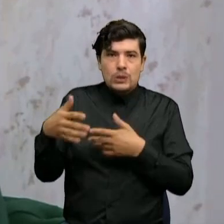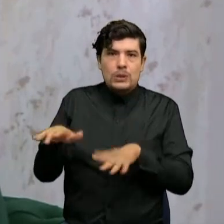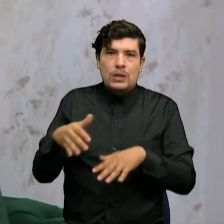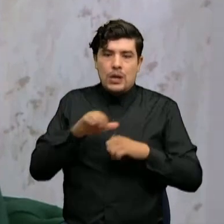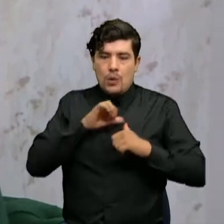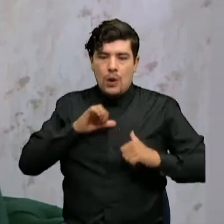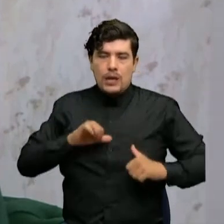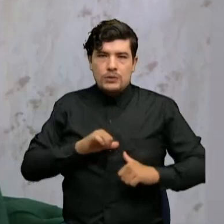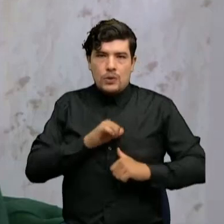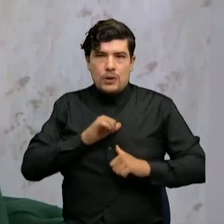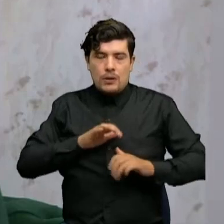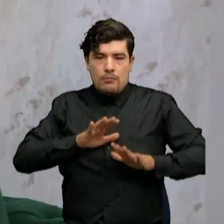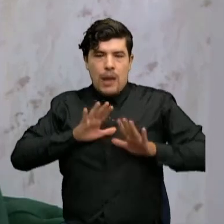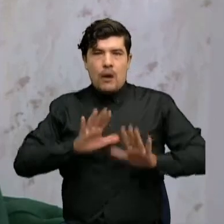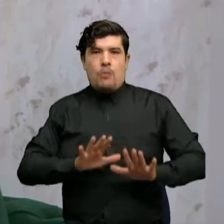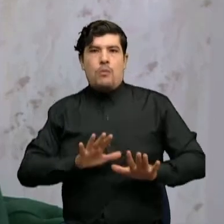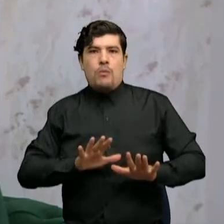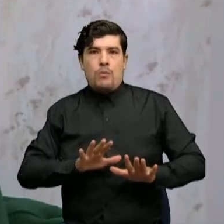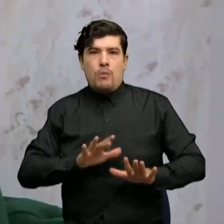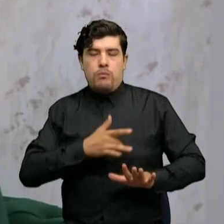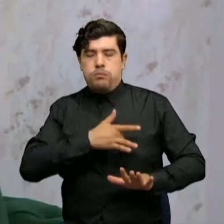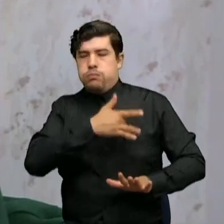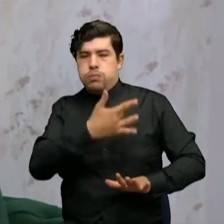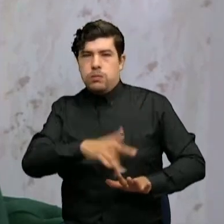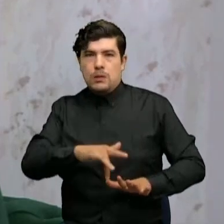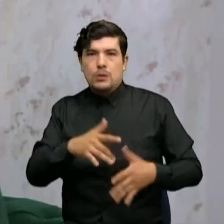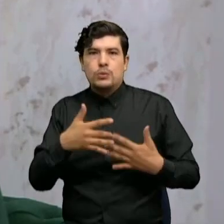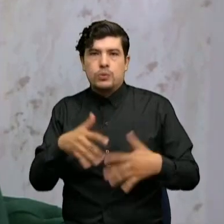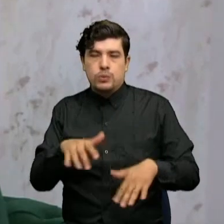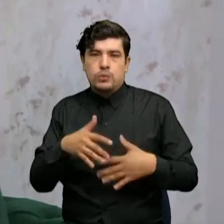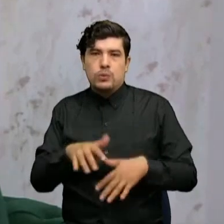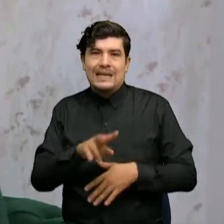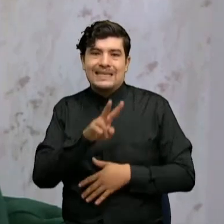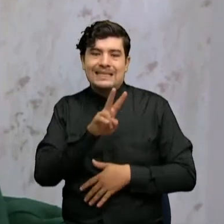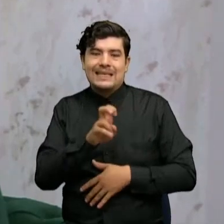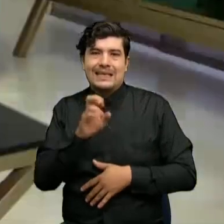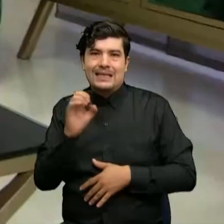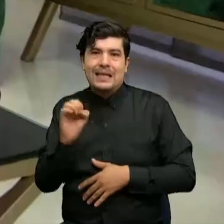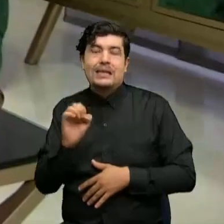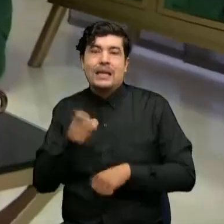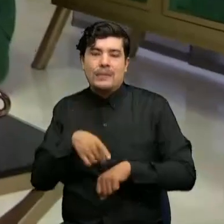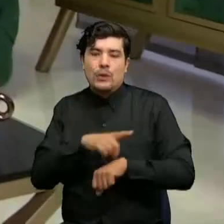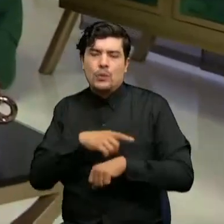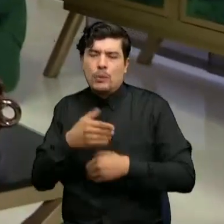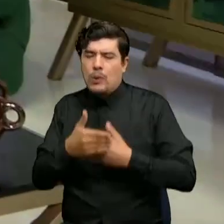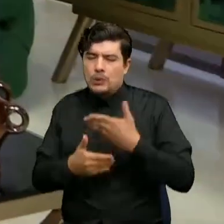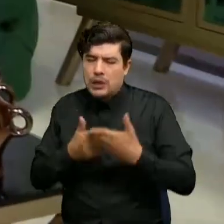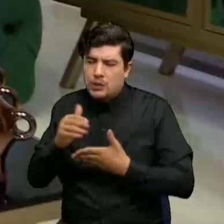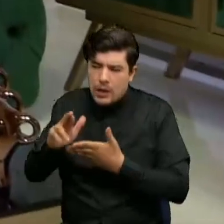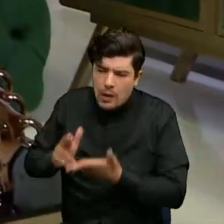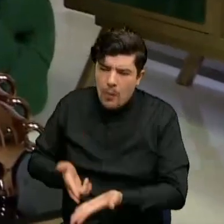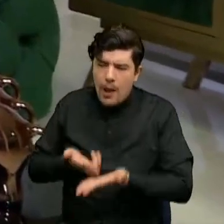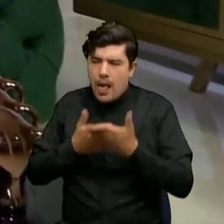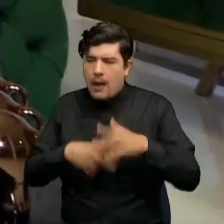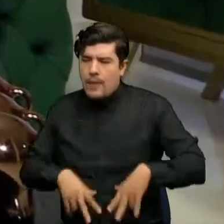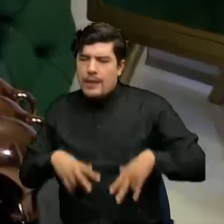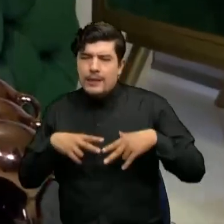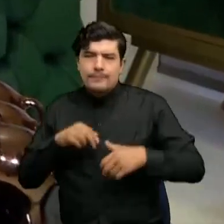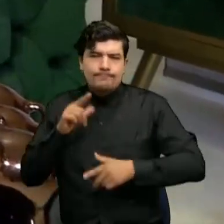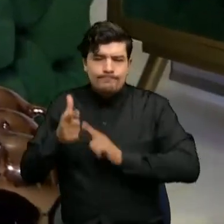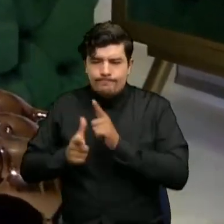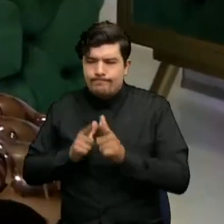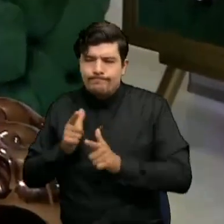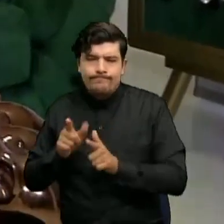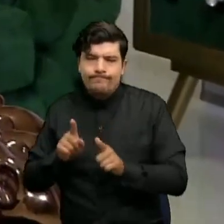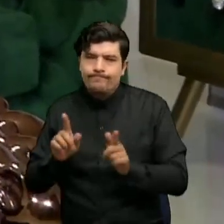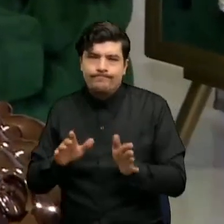cardíaco al cual duró 70 minutos en reanimación pese a la cruel realidad la familia los